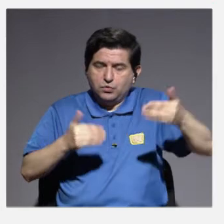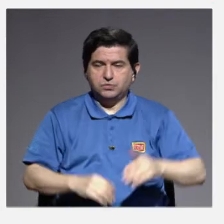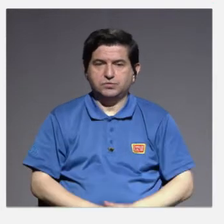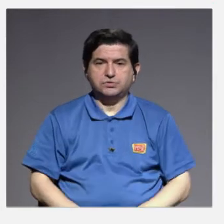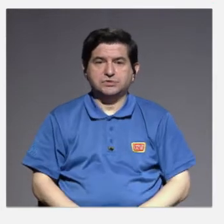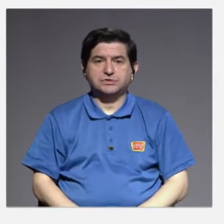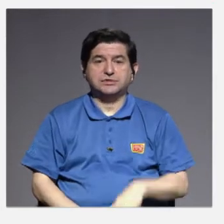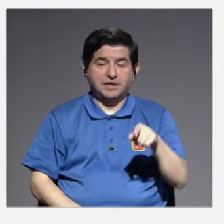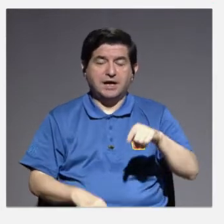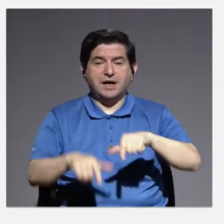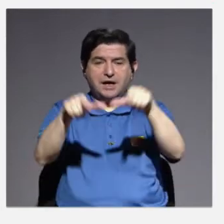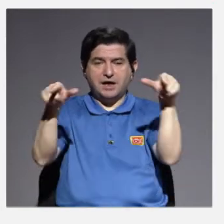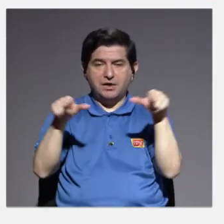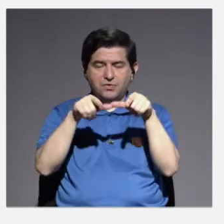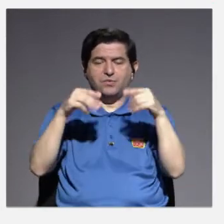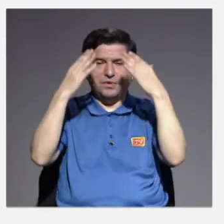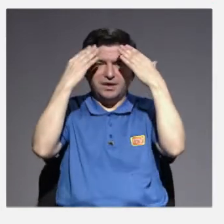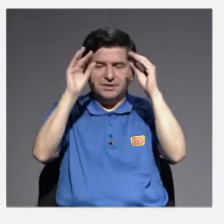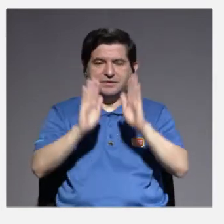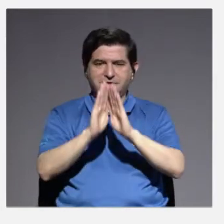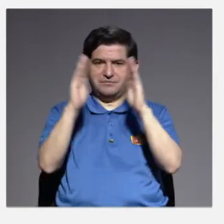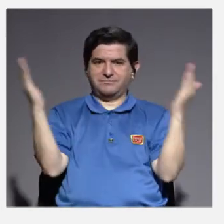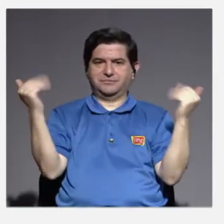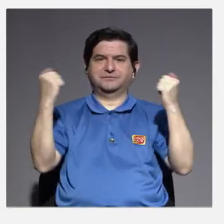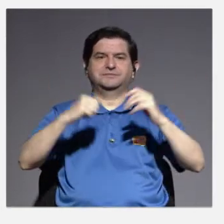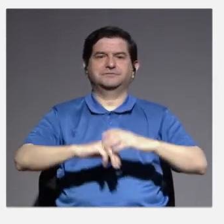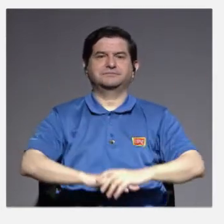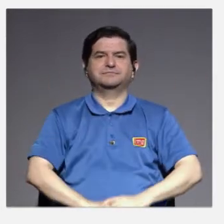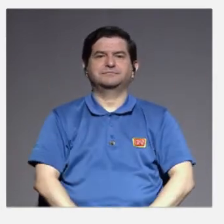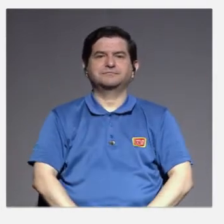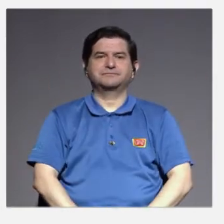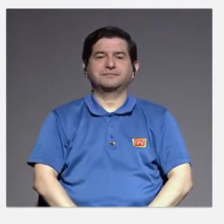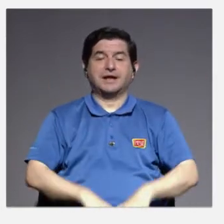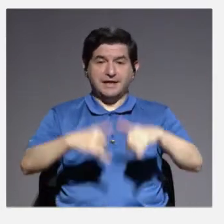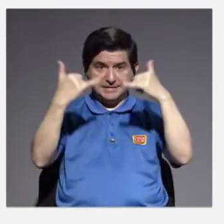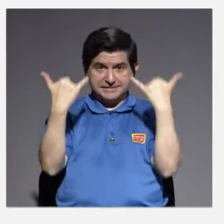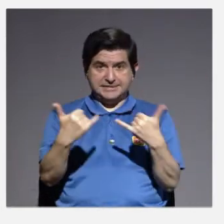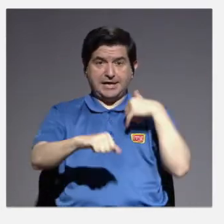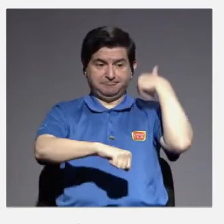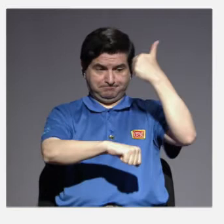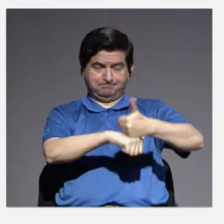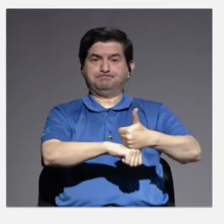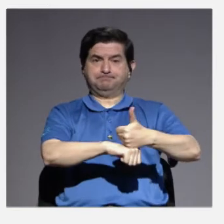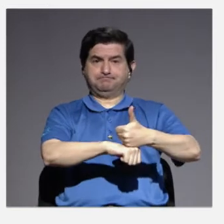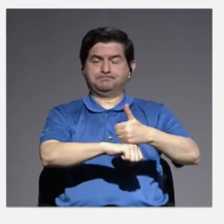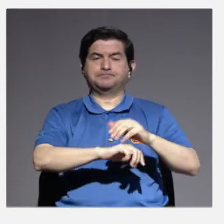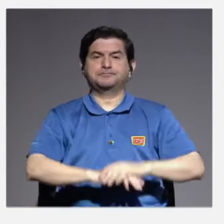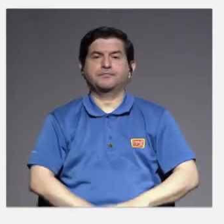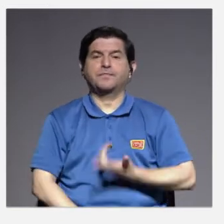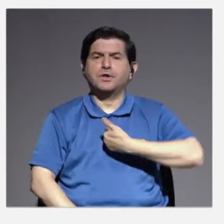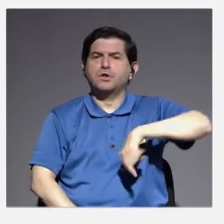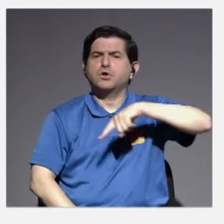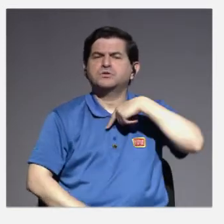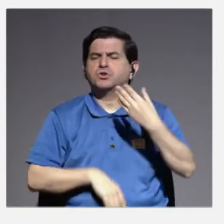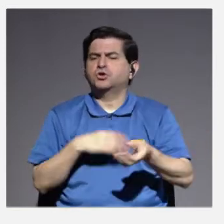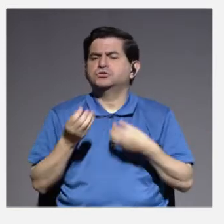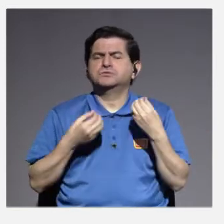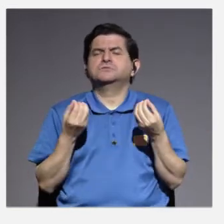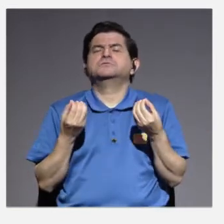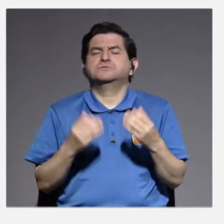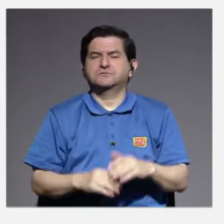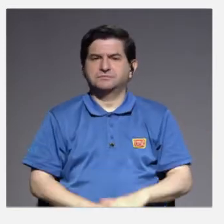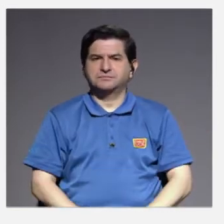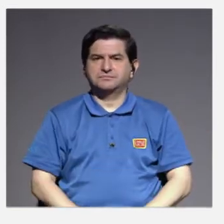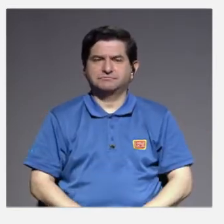los portales de datos abiertos. Entonces, una vez que está establecido esto, nosotros lo que hicimos básicamente